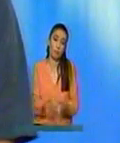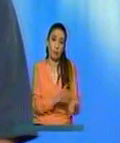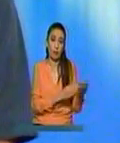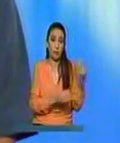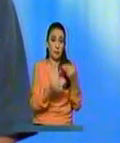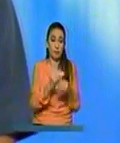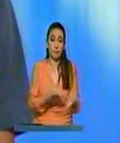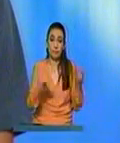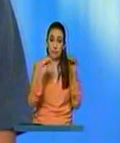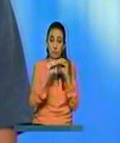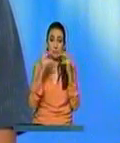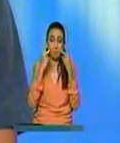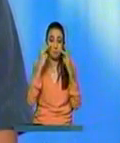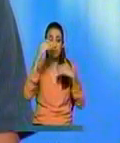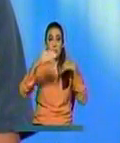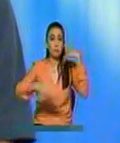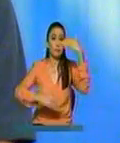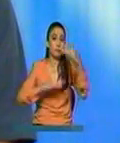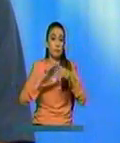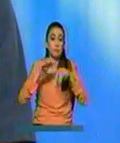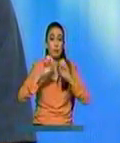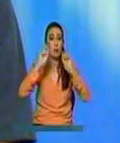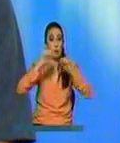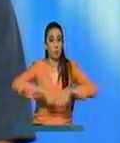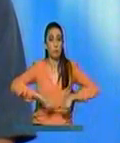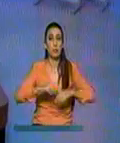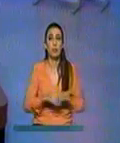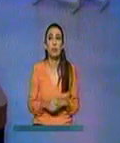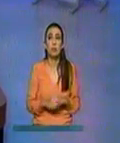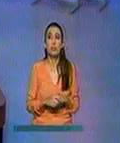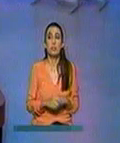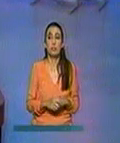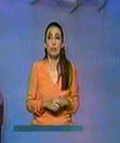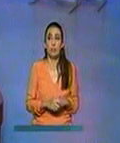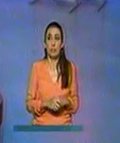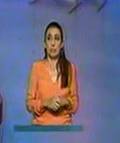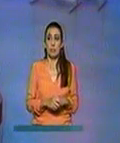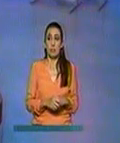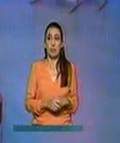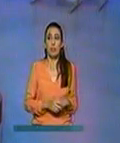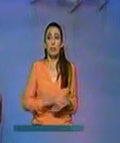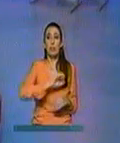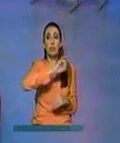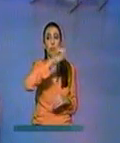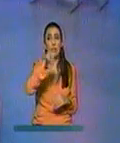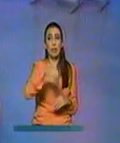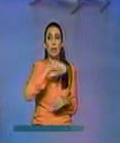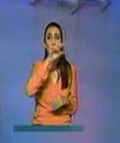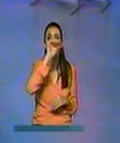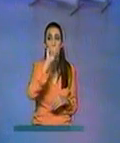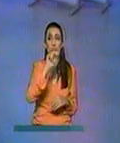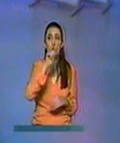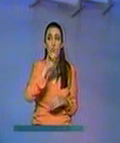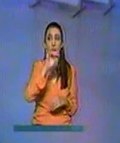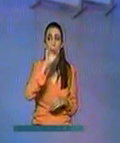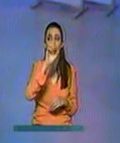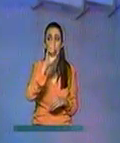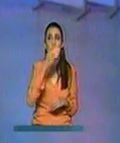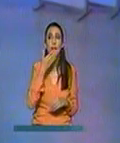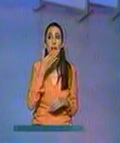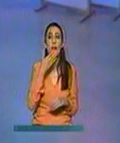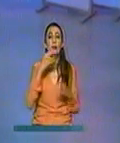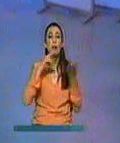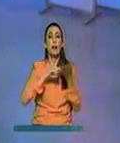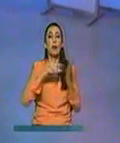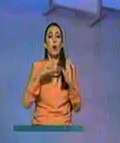estamos más complicados. Entonces, esto sí nos va a ayudar en ese lado. Claro que sí. Javier Salas se refiere a uno de los